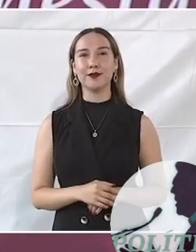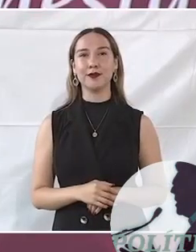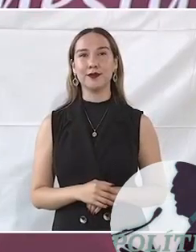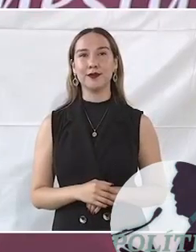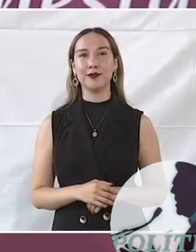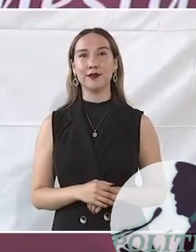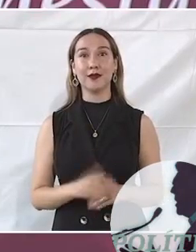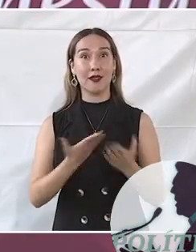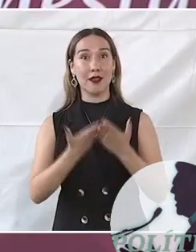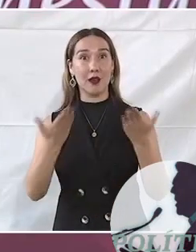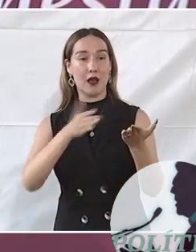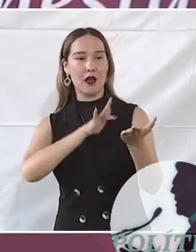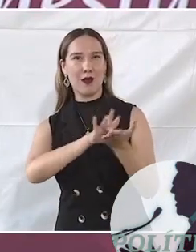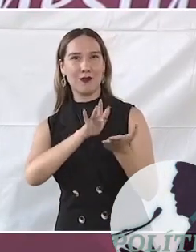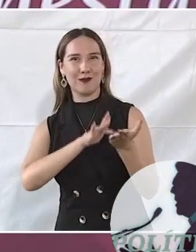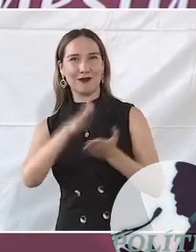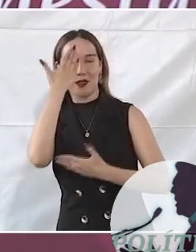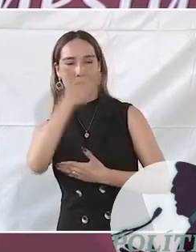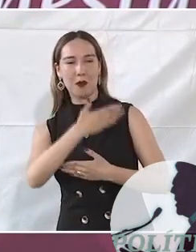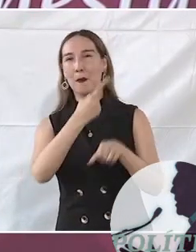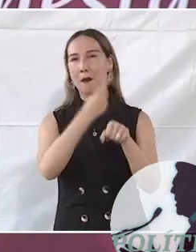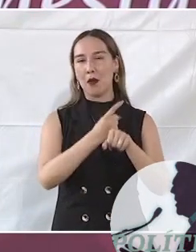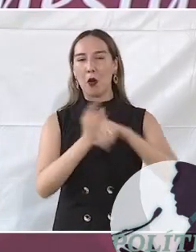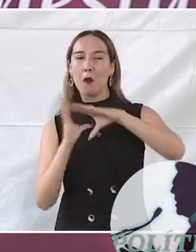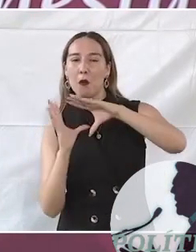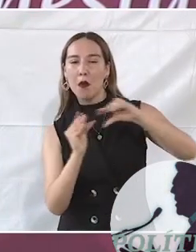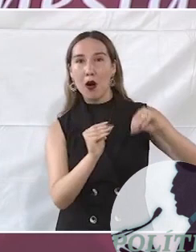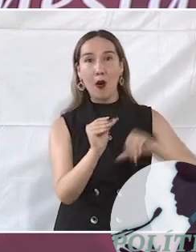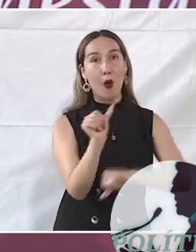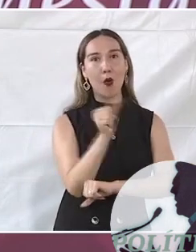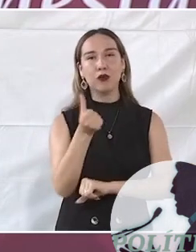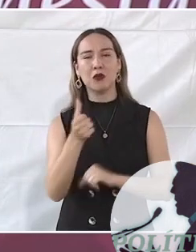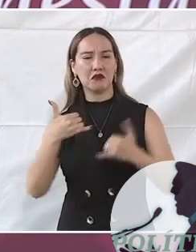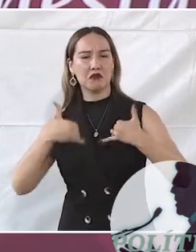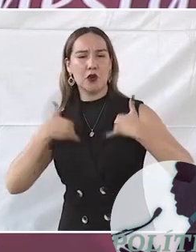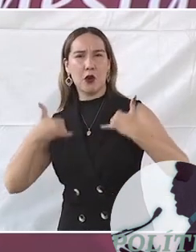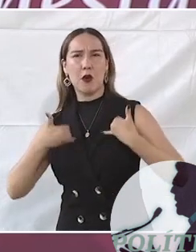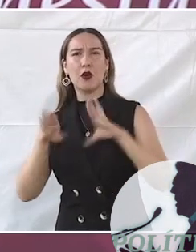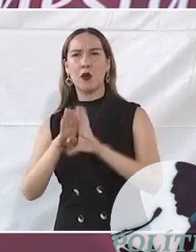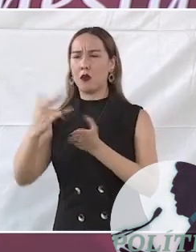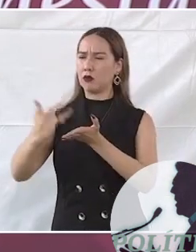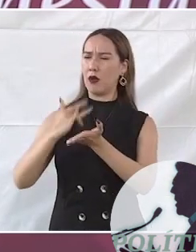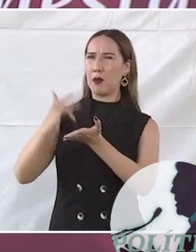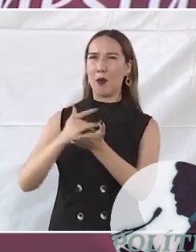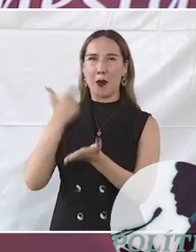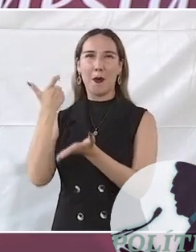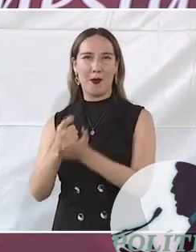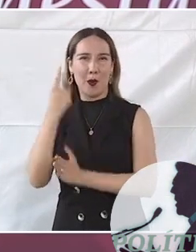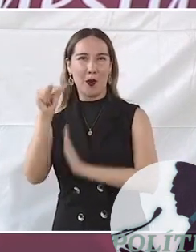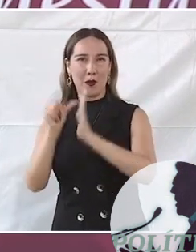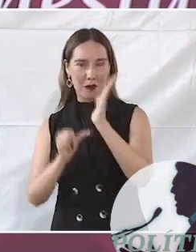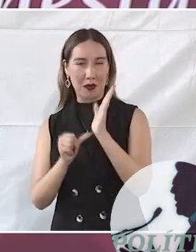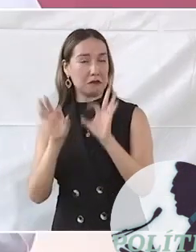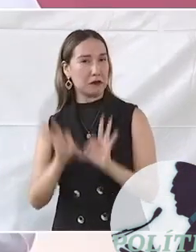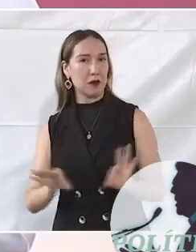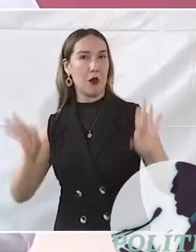Con este programa, además de la capacitación, las y los jóvenes reciben un apoyo mensual equivalente a un salario